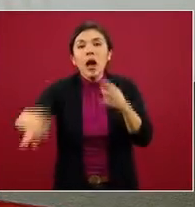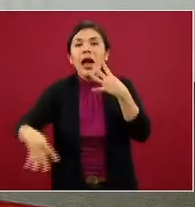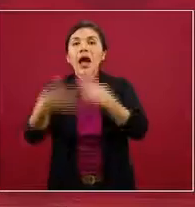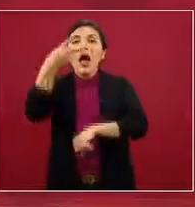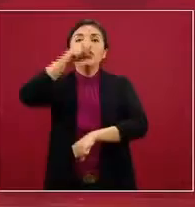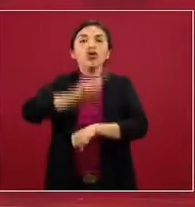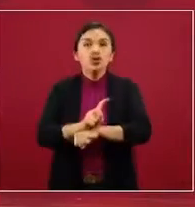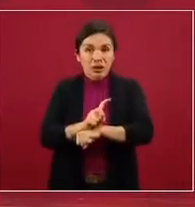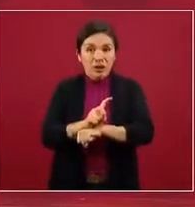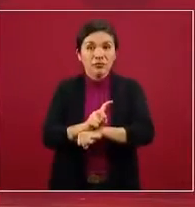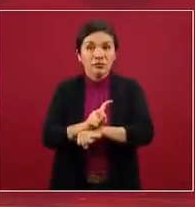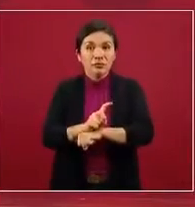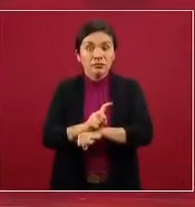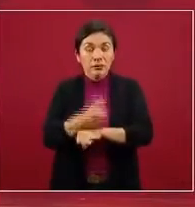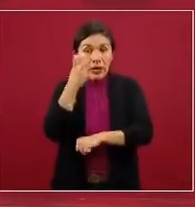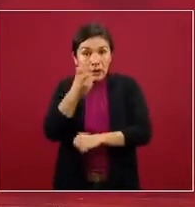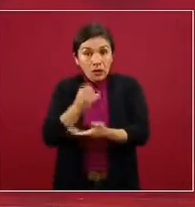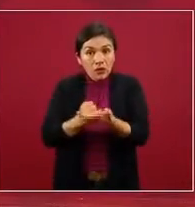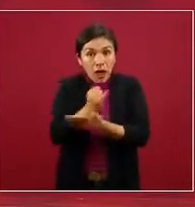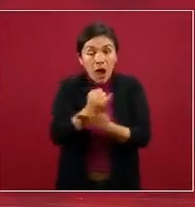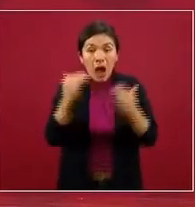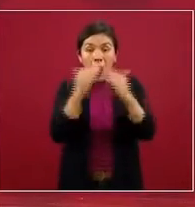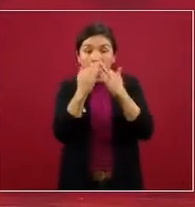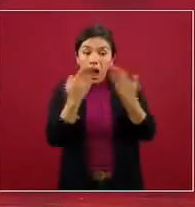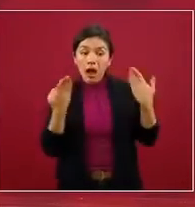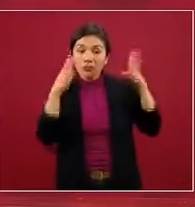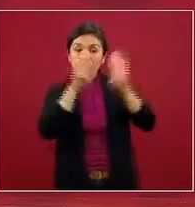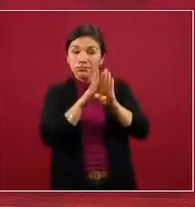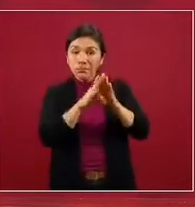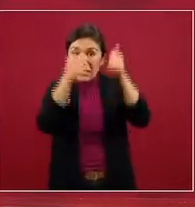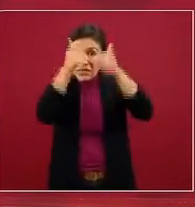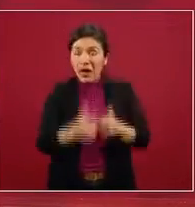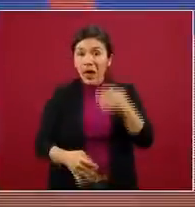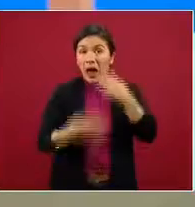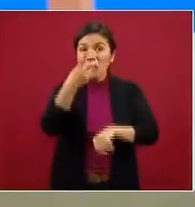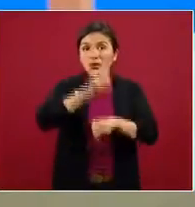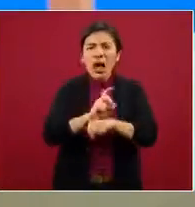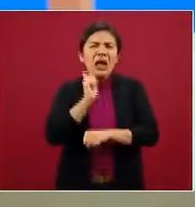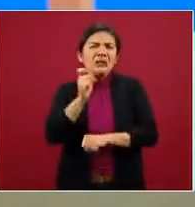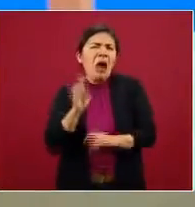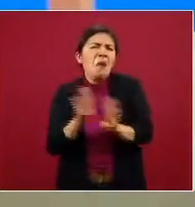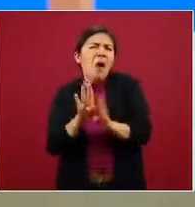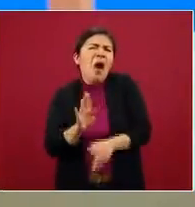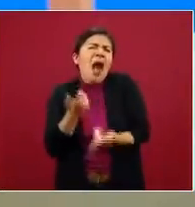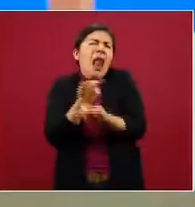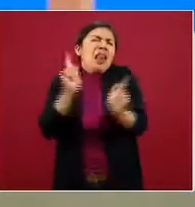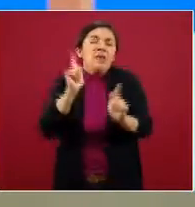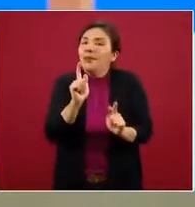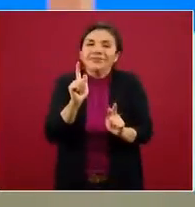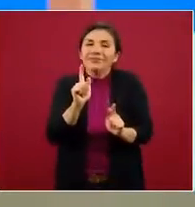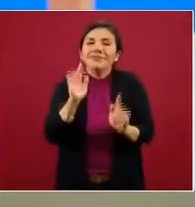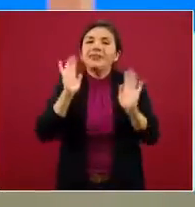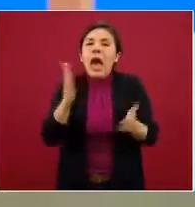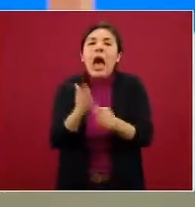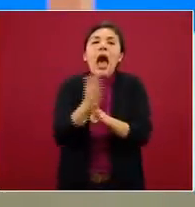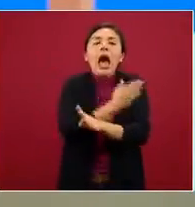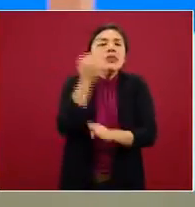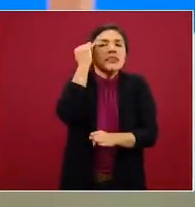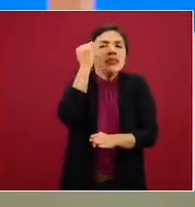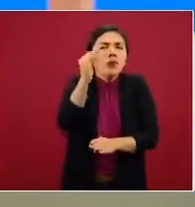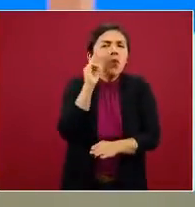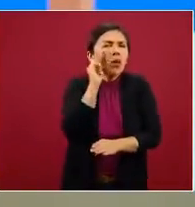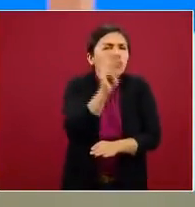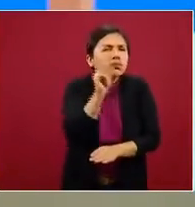14 días. La decisión de que el aislamiento sea 14 días no es arbitrario, es una decisión basada en el